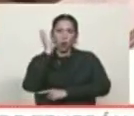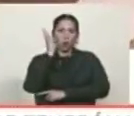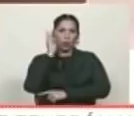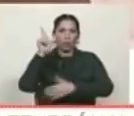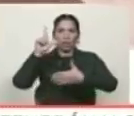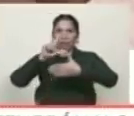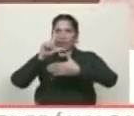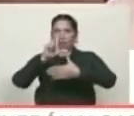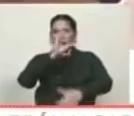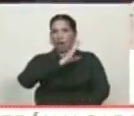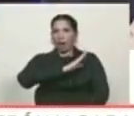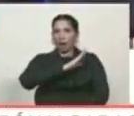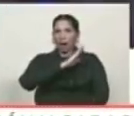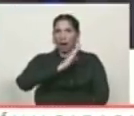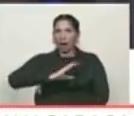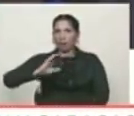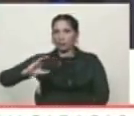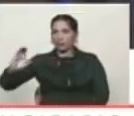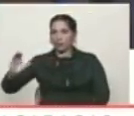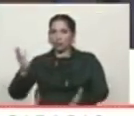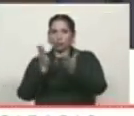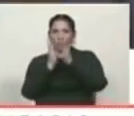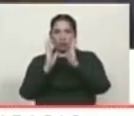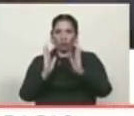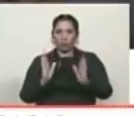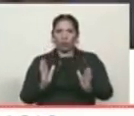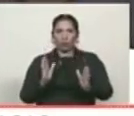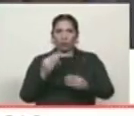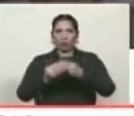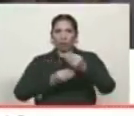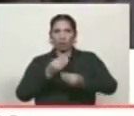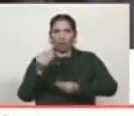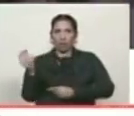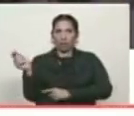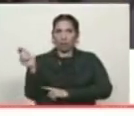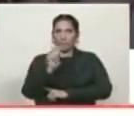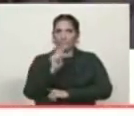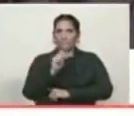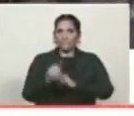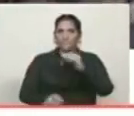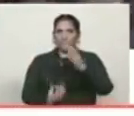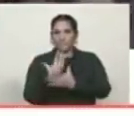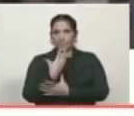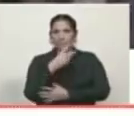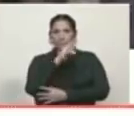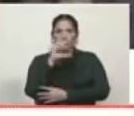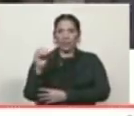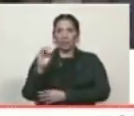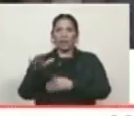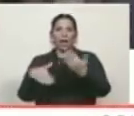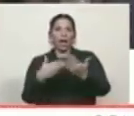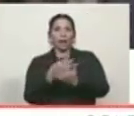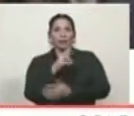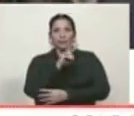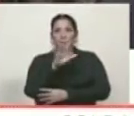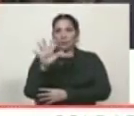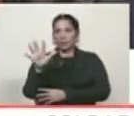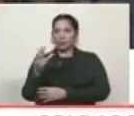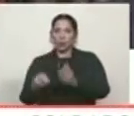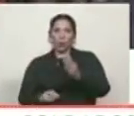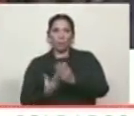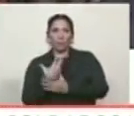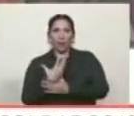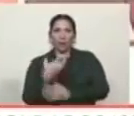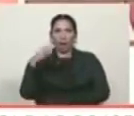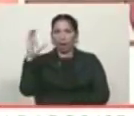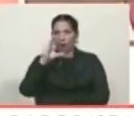y Caribeño de Estudiantes, que se realiza en el mes de mayo, desde el 20 al 25 de mayo, desde Caracas,